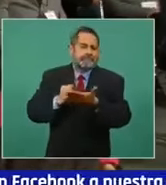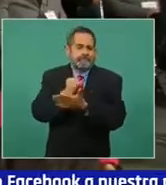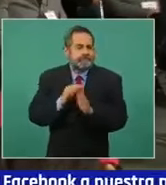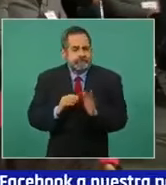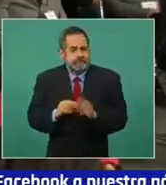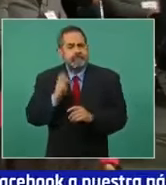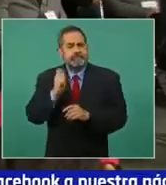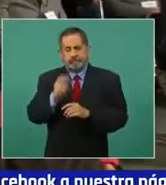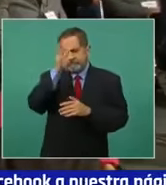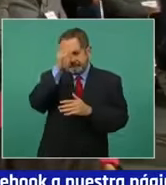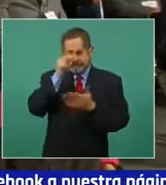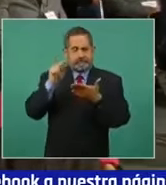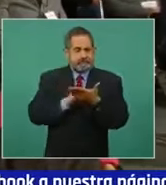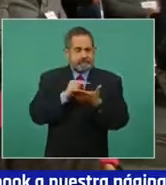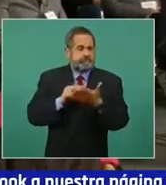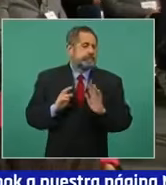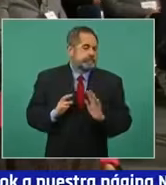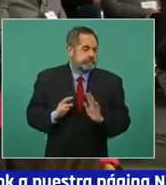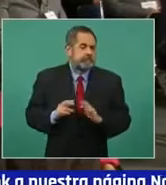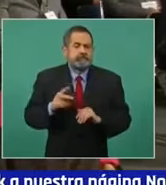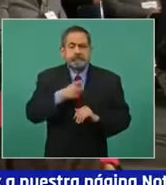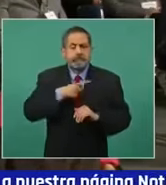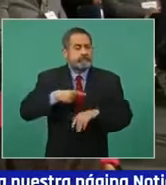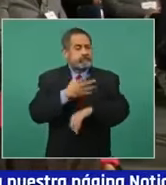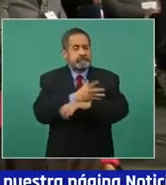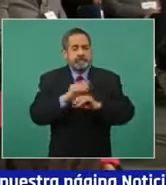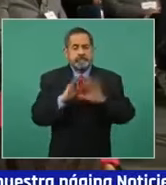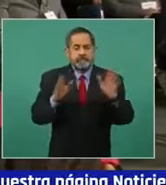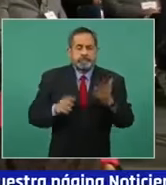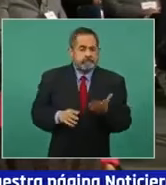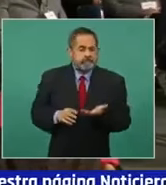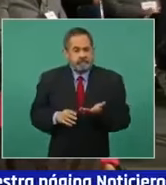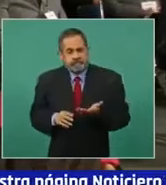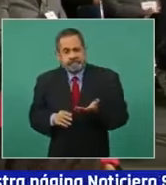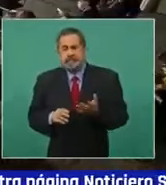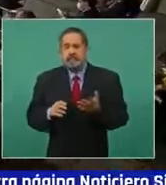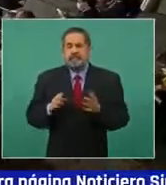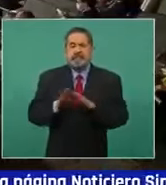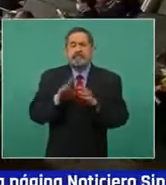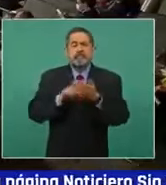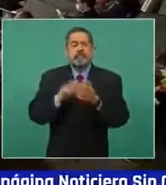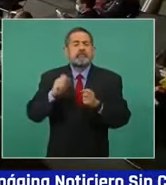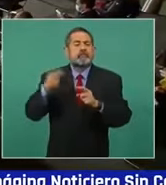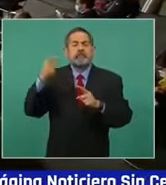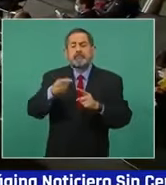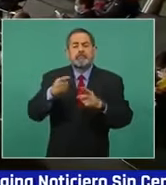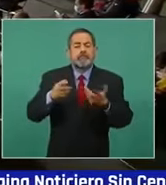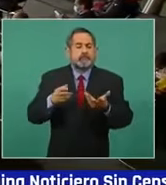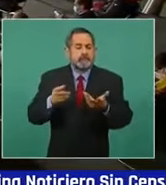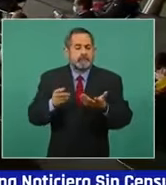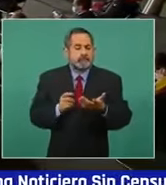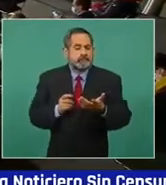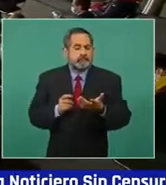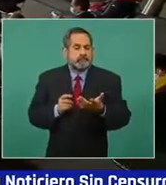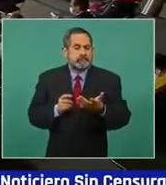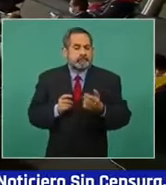que se tiene que transparentar. No, por así entendido, no se refiere a que